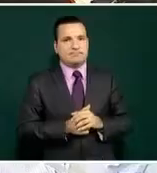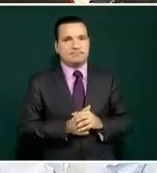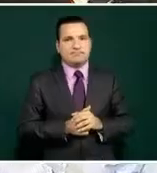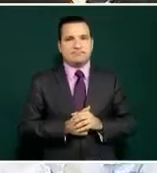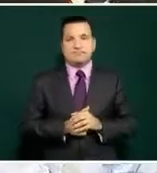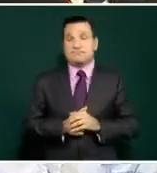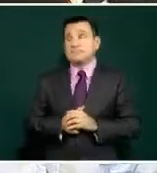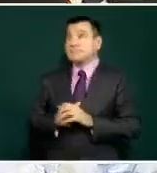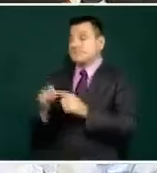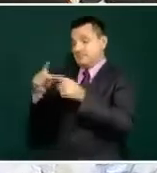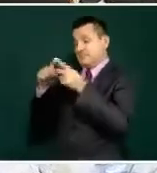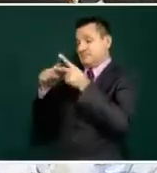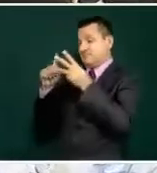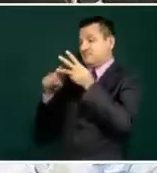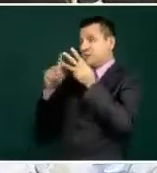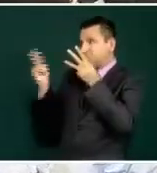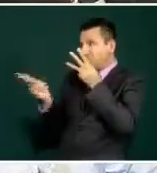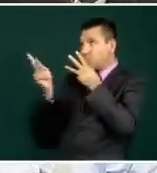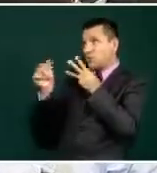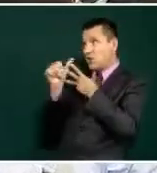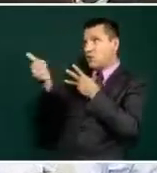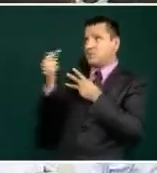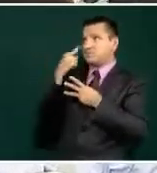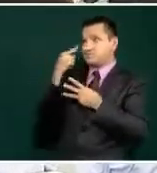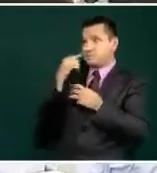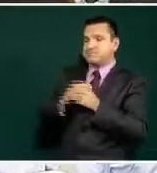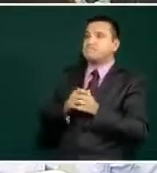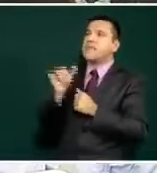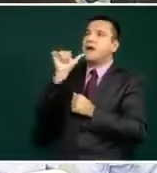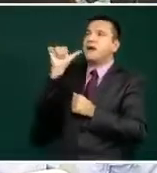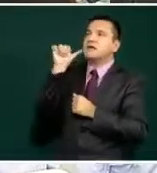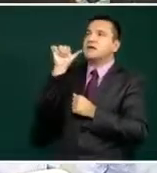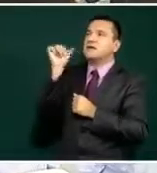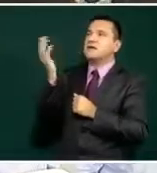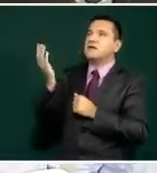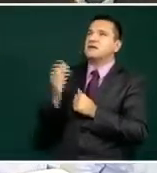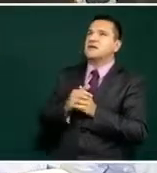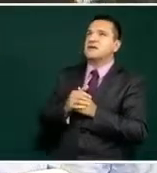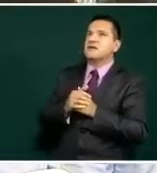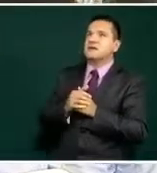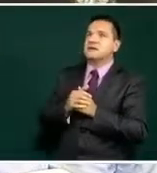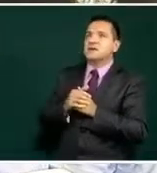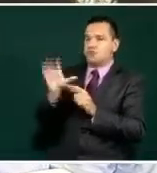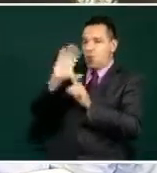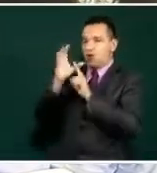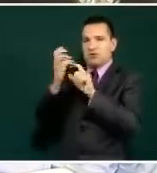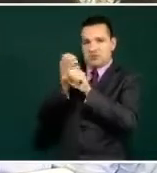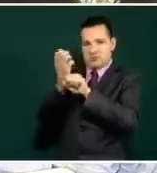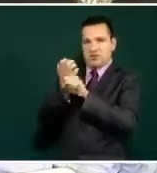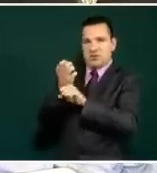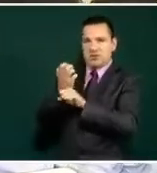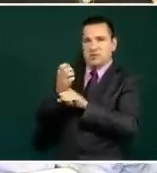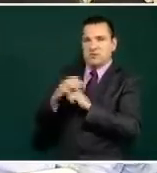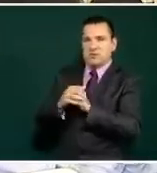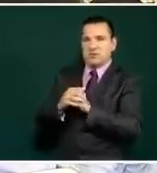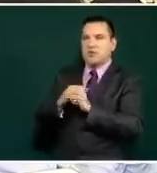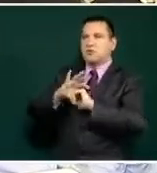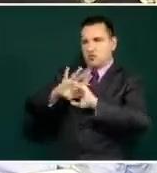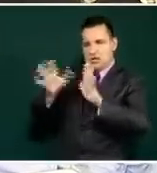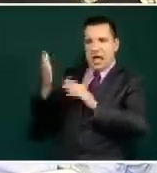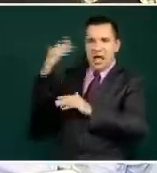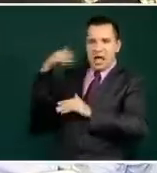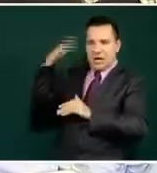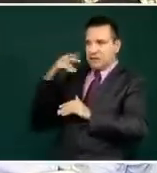La otra pregunta que tengo para ustedes, ayer en el Congreso del Estado, bueno, ya había hecho esta